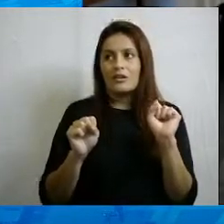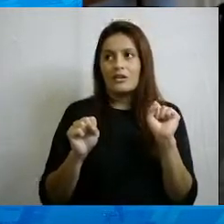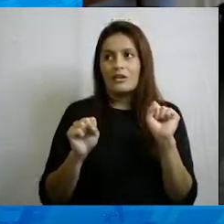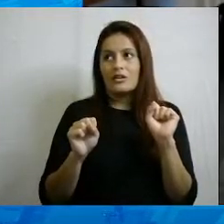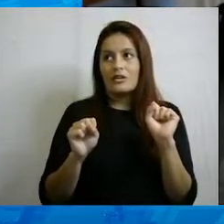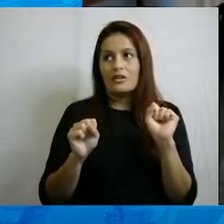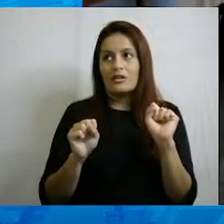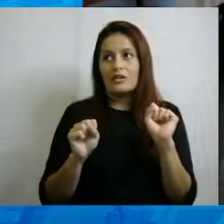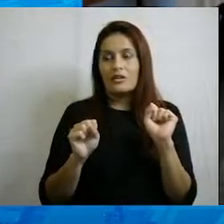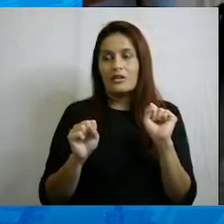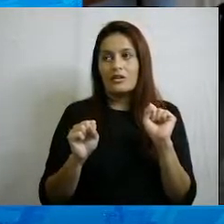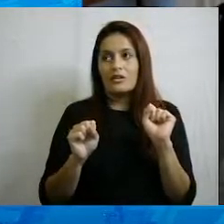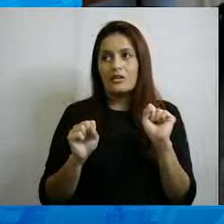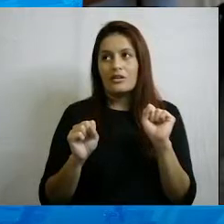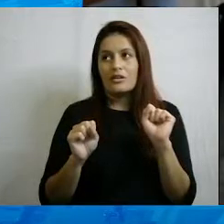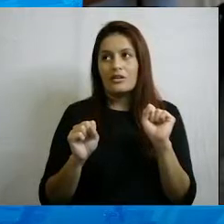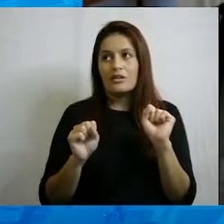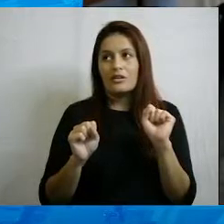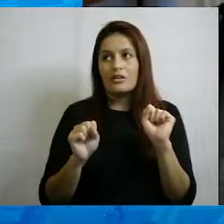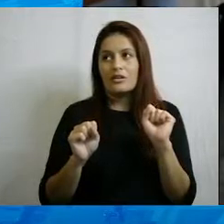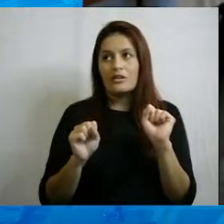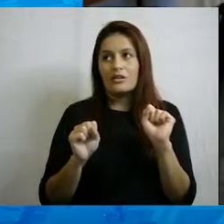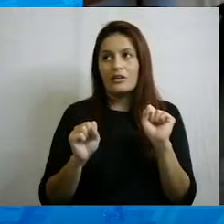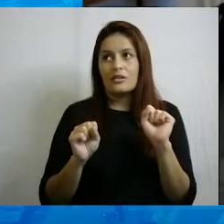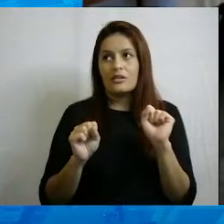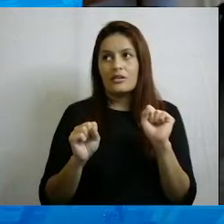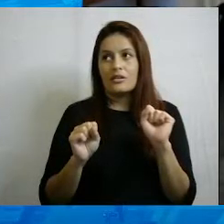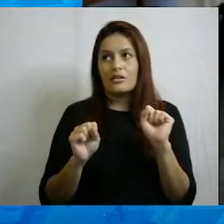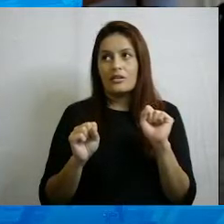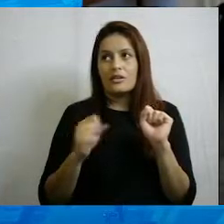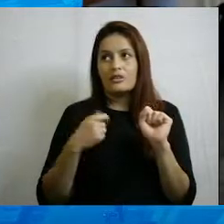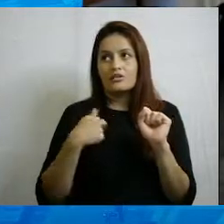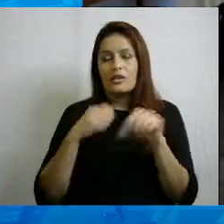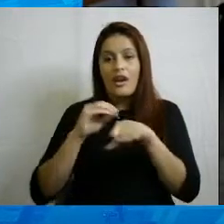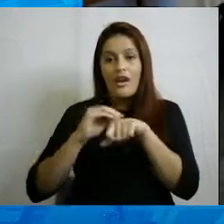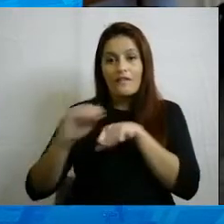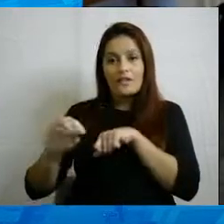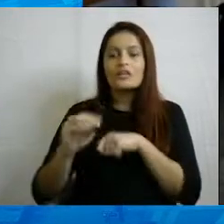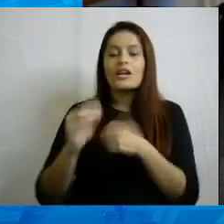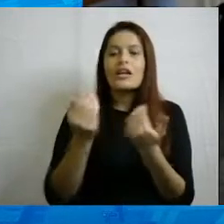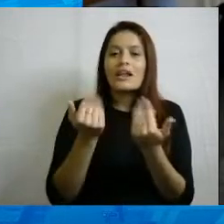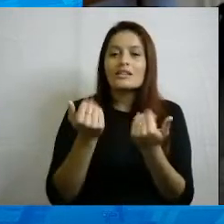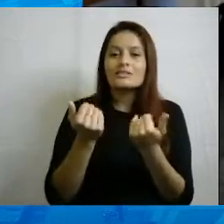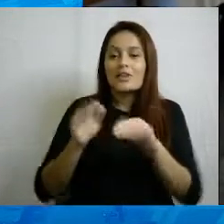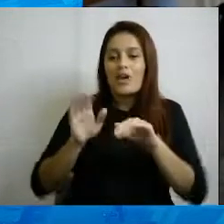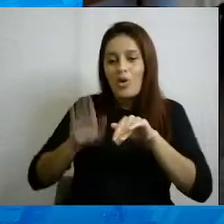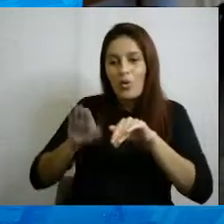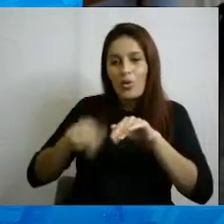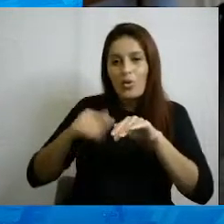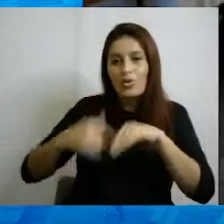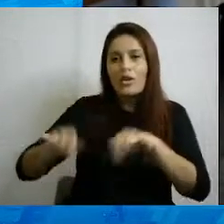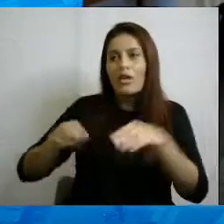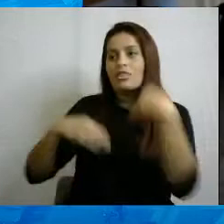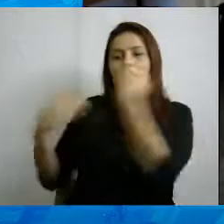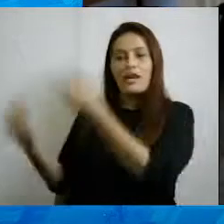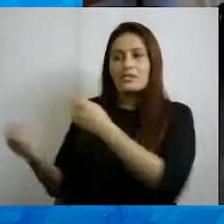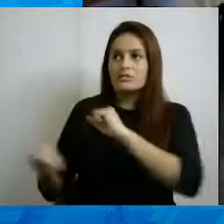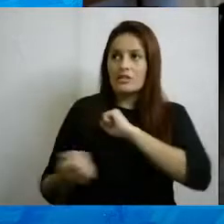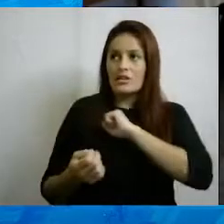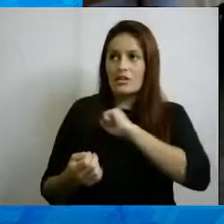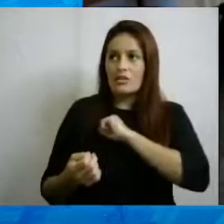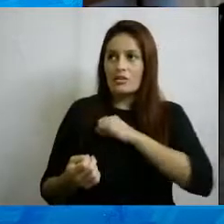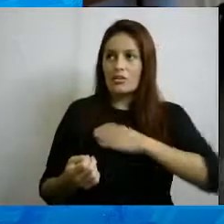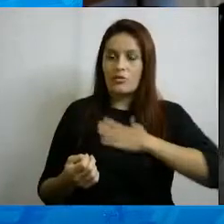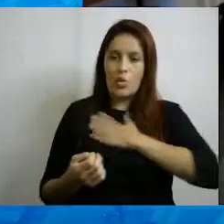cuidar. Y yo puse un aviso que necesitaba costurera, porque yo entregaba a Santiago, me gusta